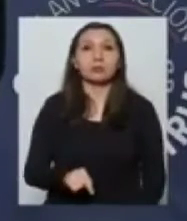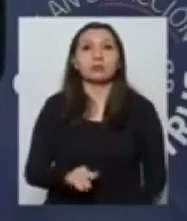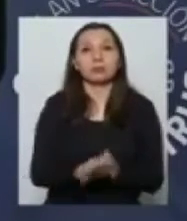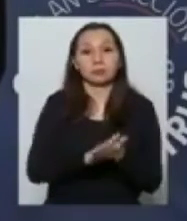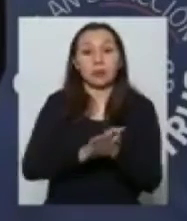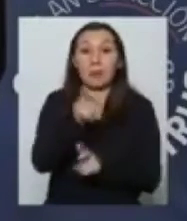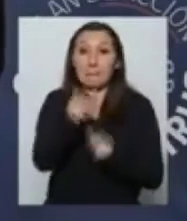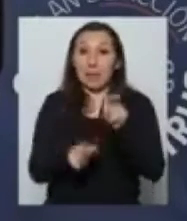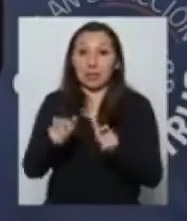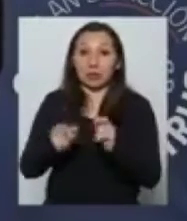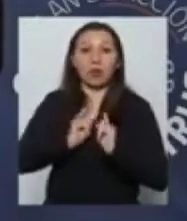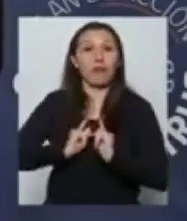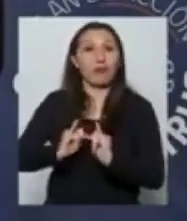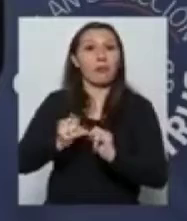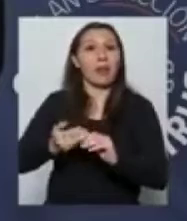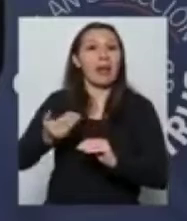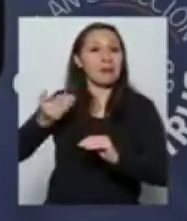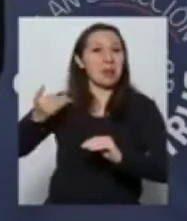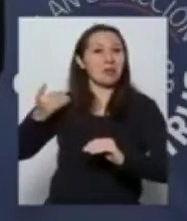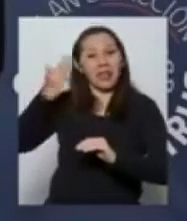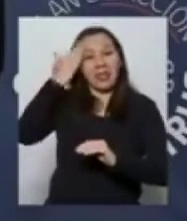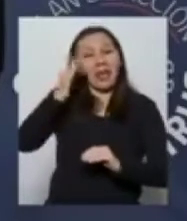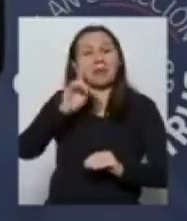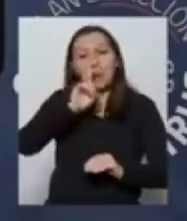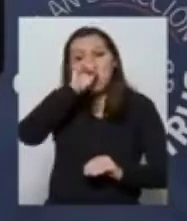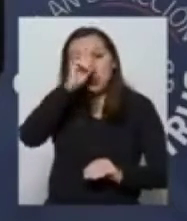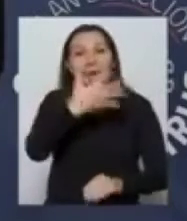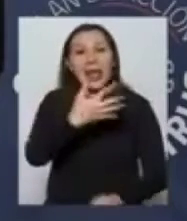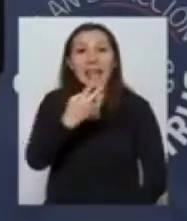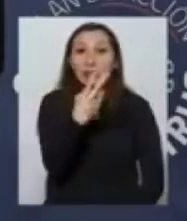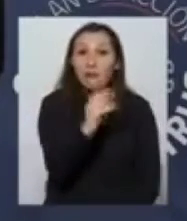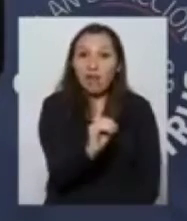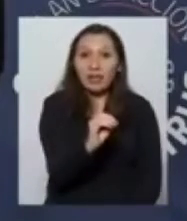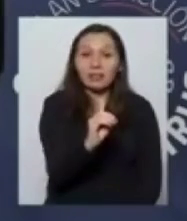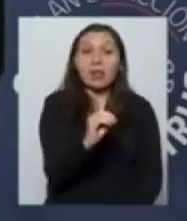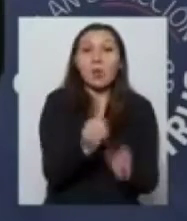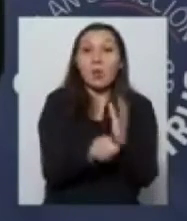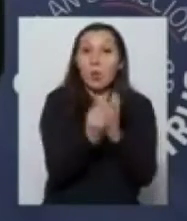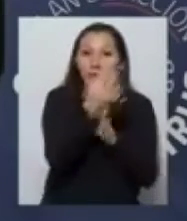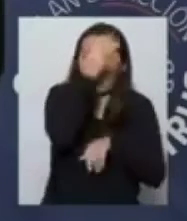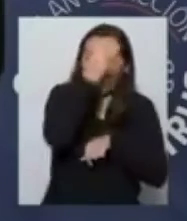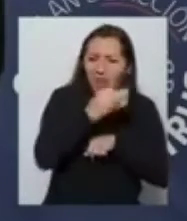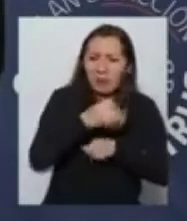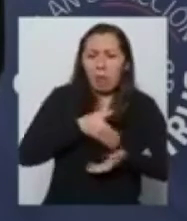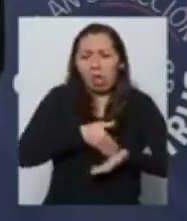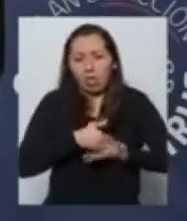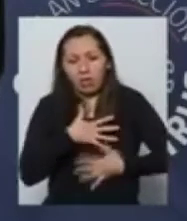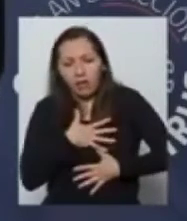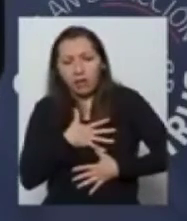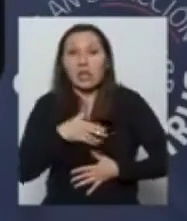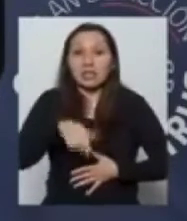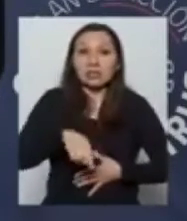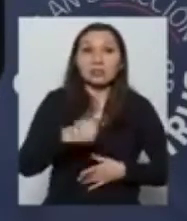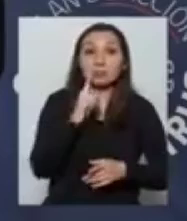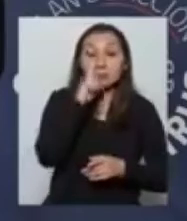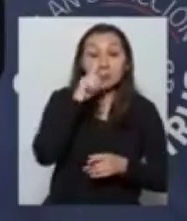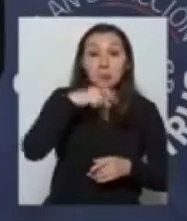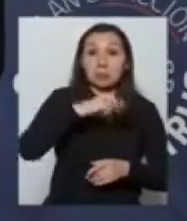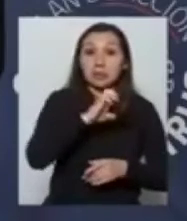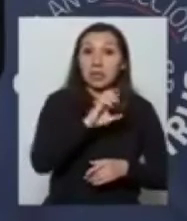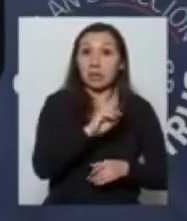los pacientes que informábamos habitualmente 520 casos nuevos enfermos con PCR positivo